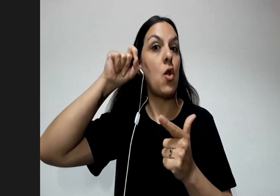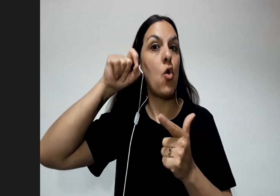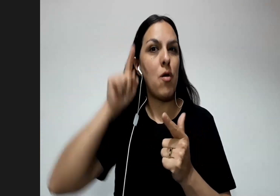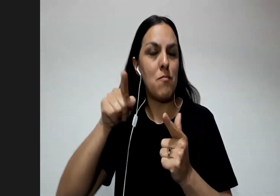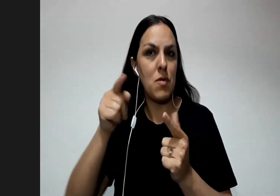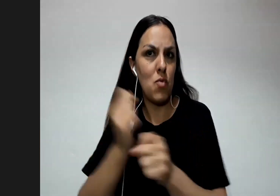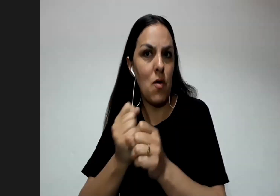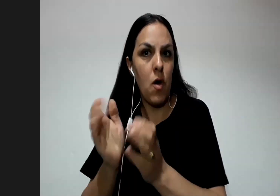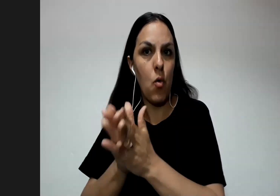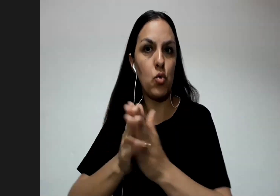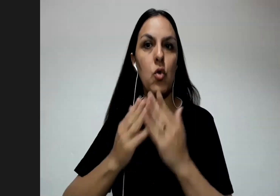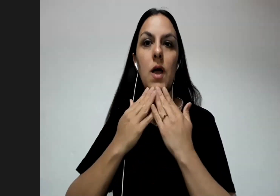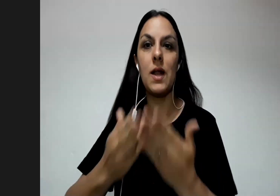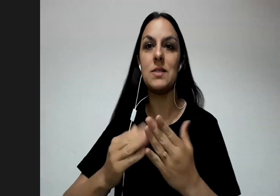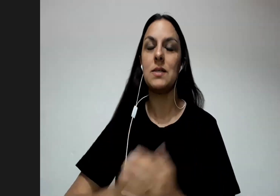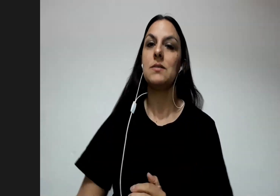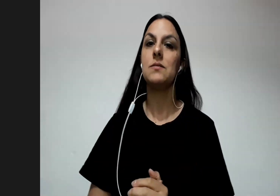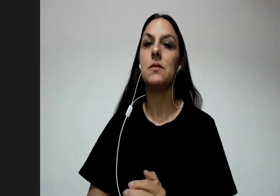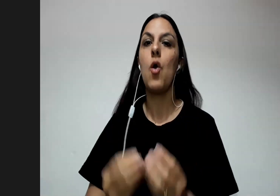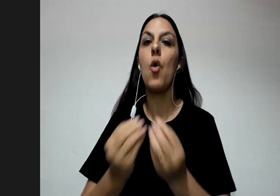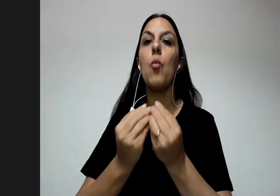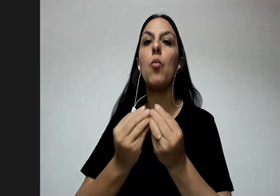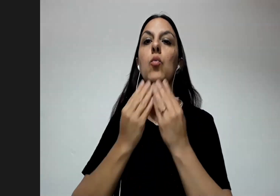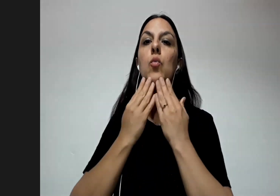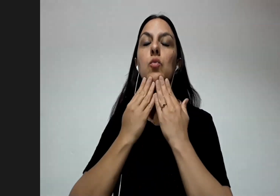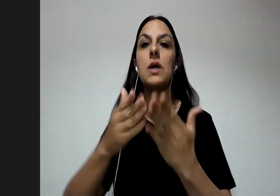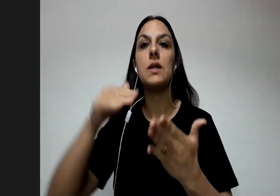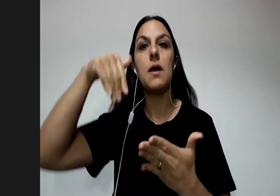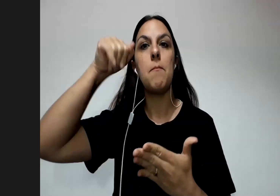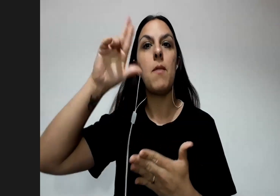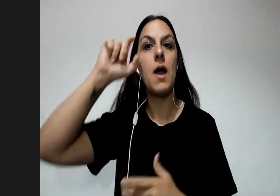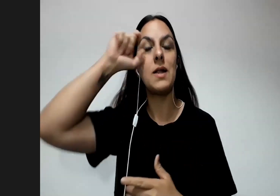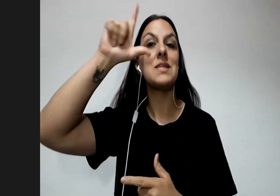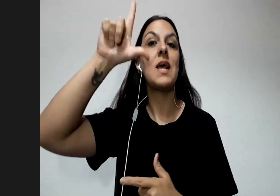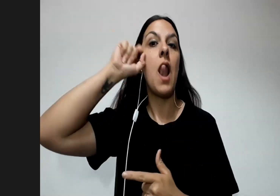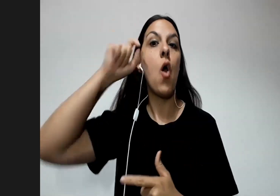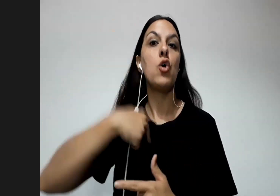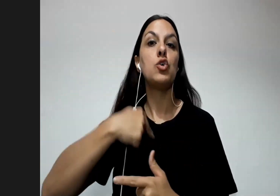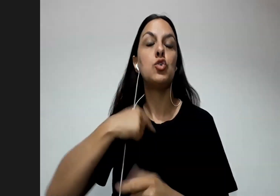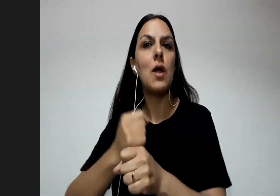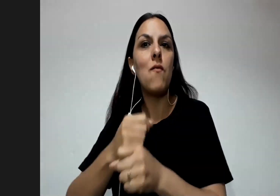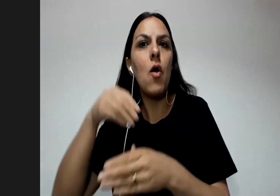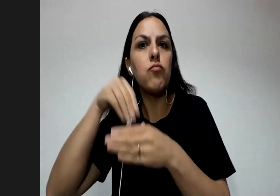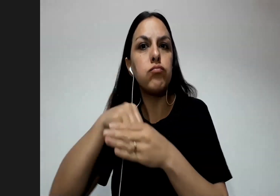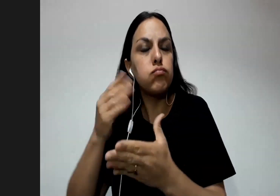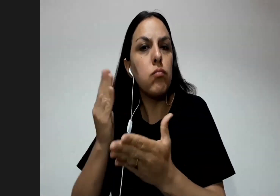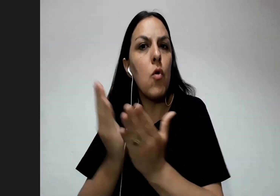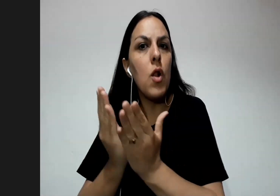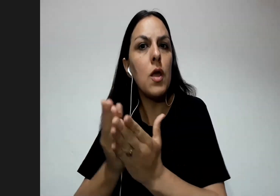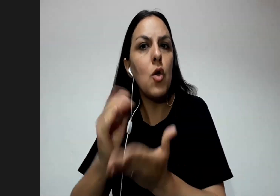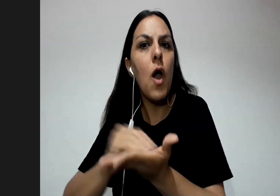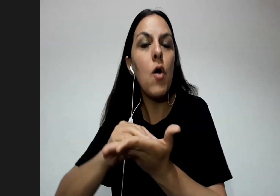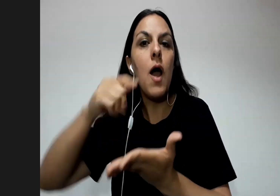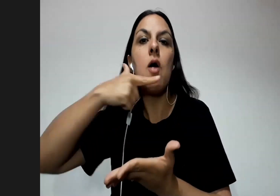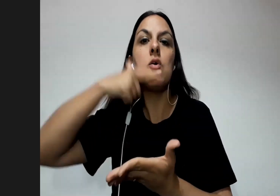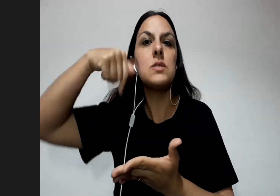todos. Bueno, muchísimas gracias, Marcelo. En nombre del Colegio Abogado de San Isidro, para mí es un enorme